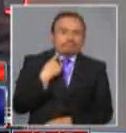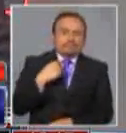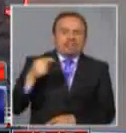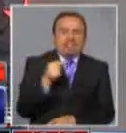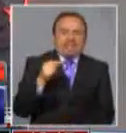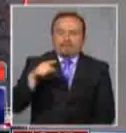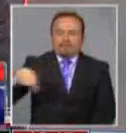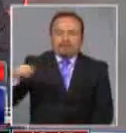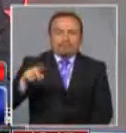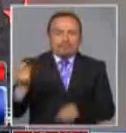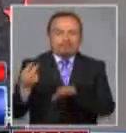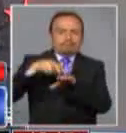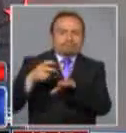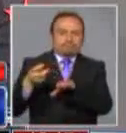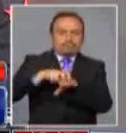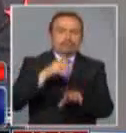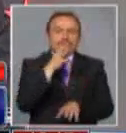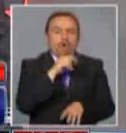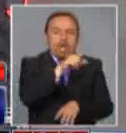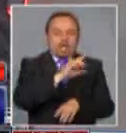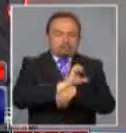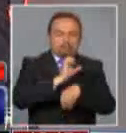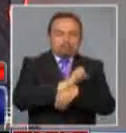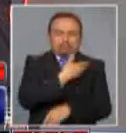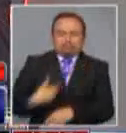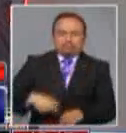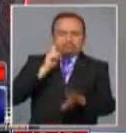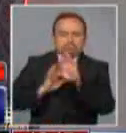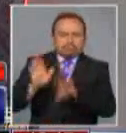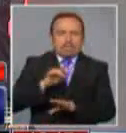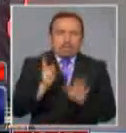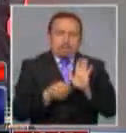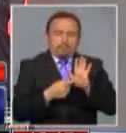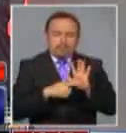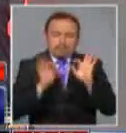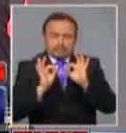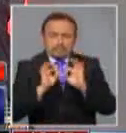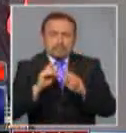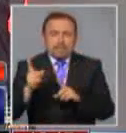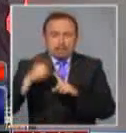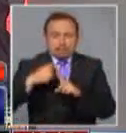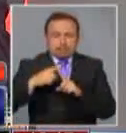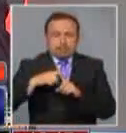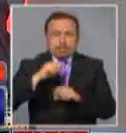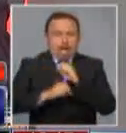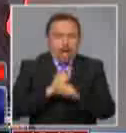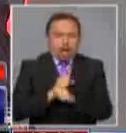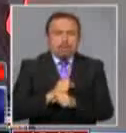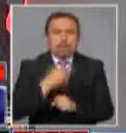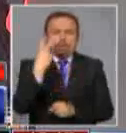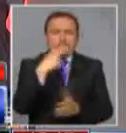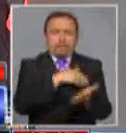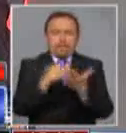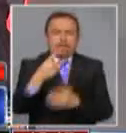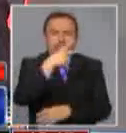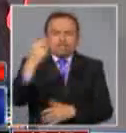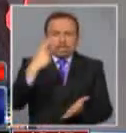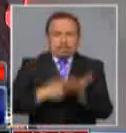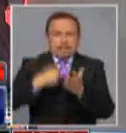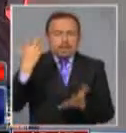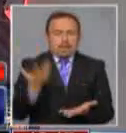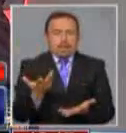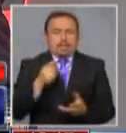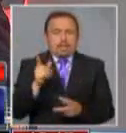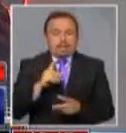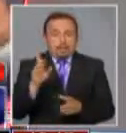ninguna tipo de protección por parte del Estado en impuesto específico cada taxista paga anualmente 2,200000 pesos si le suma el